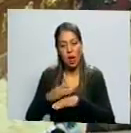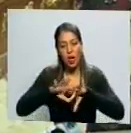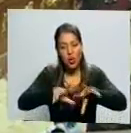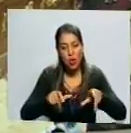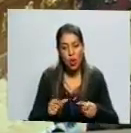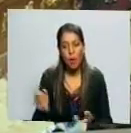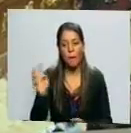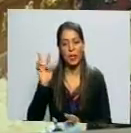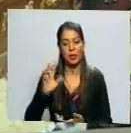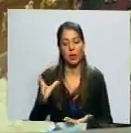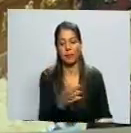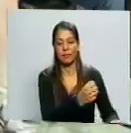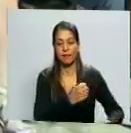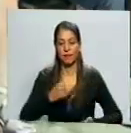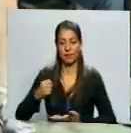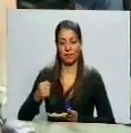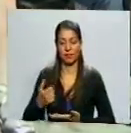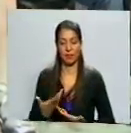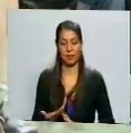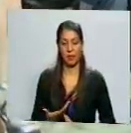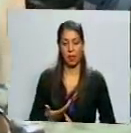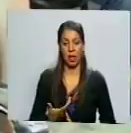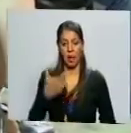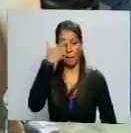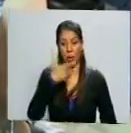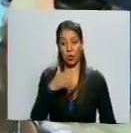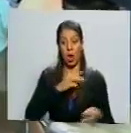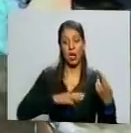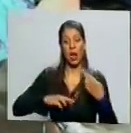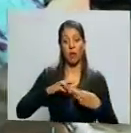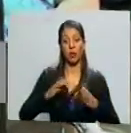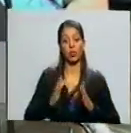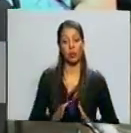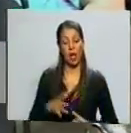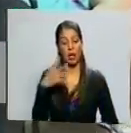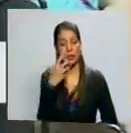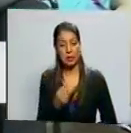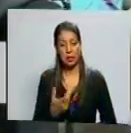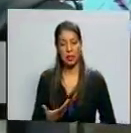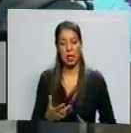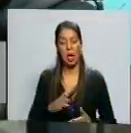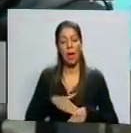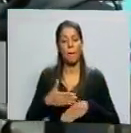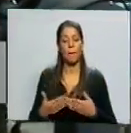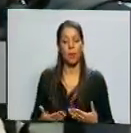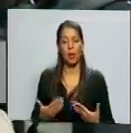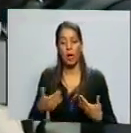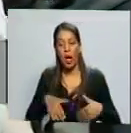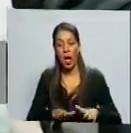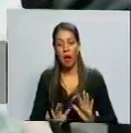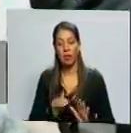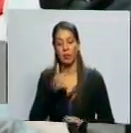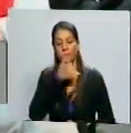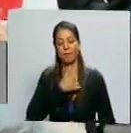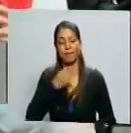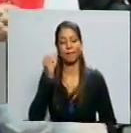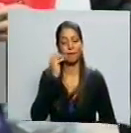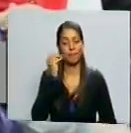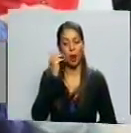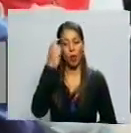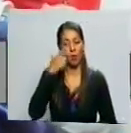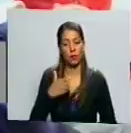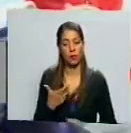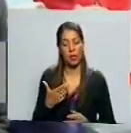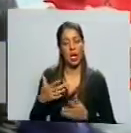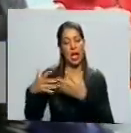haber un revolucionario que esté repitiendo ello, porque sin quererlo está siendo un tonto útil al servicio de